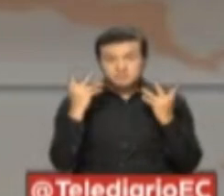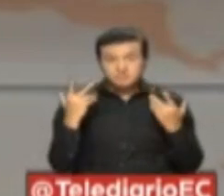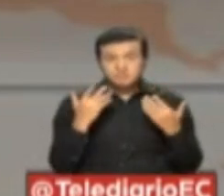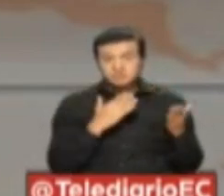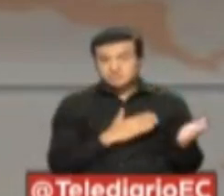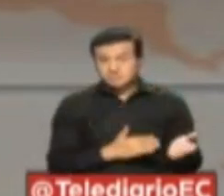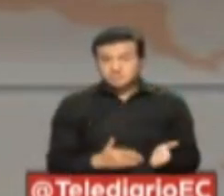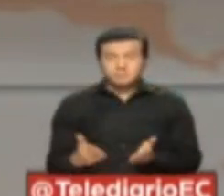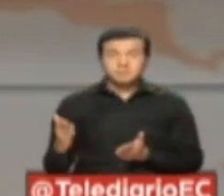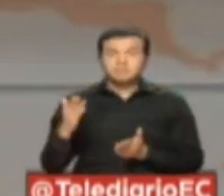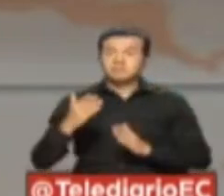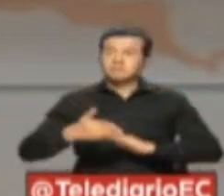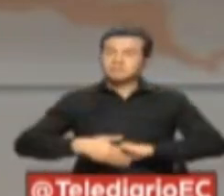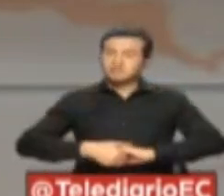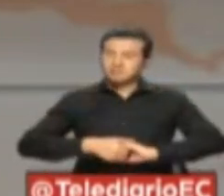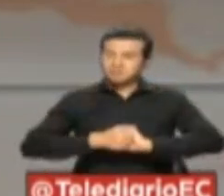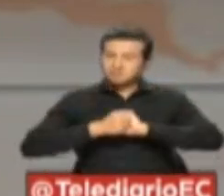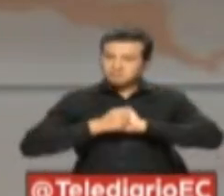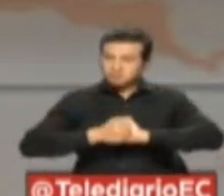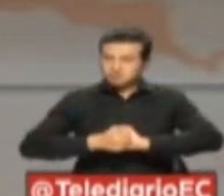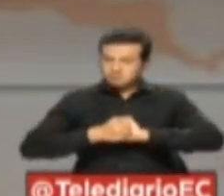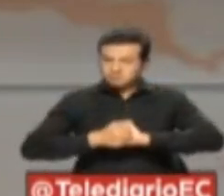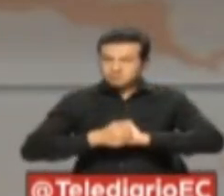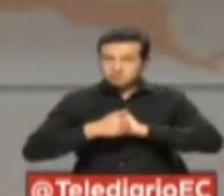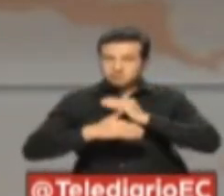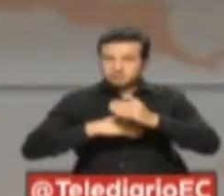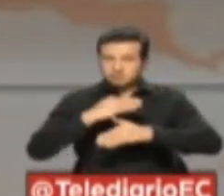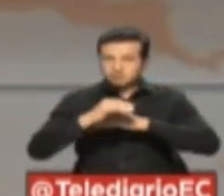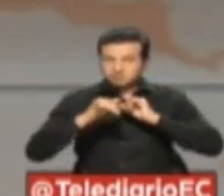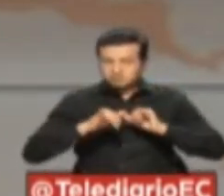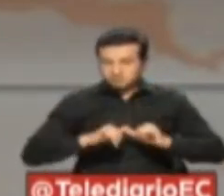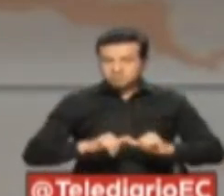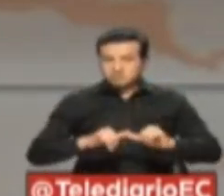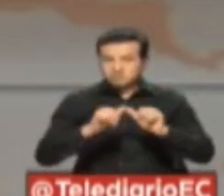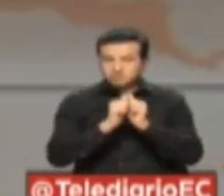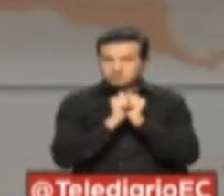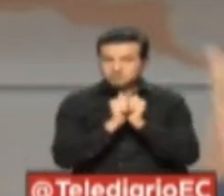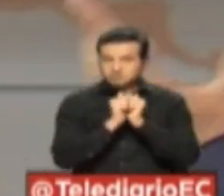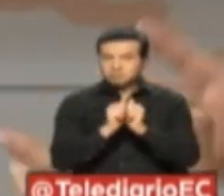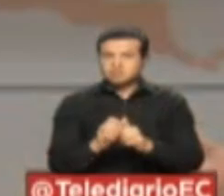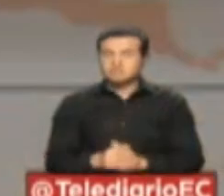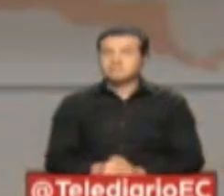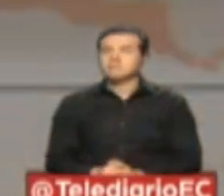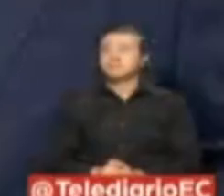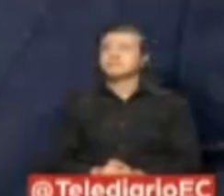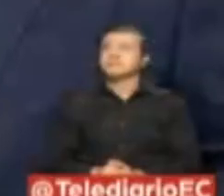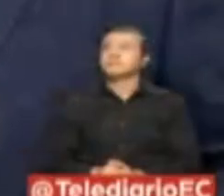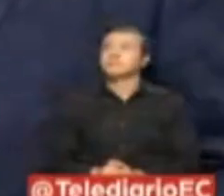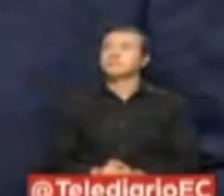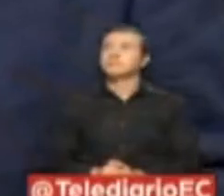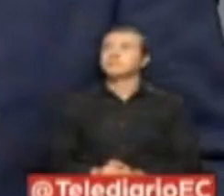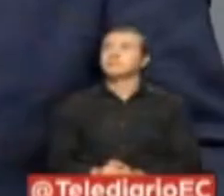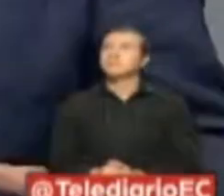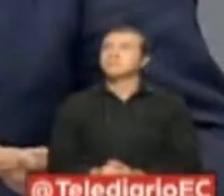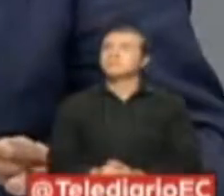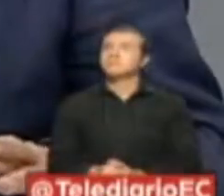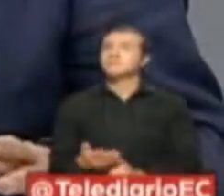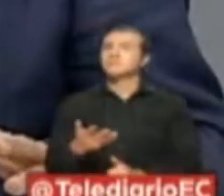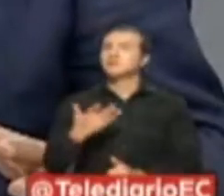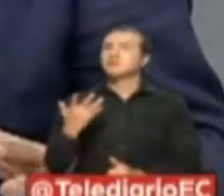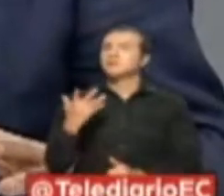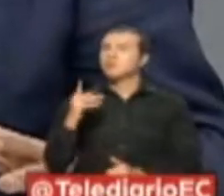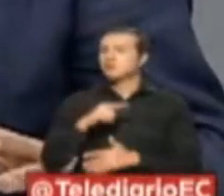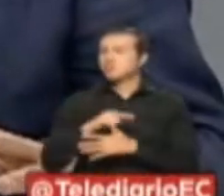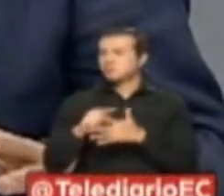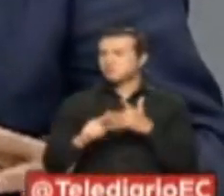tomamos la mano y seguimos caminando juntas que queremos saber sobre las alternativas